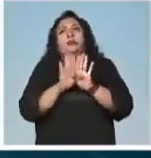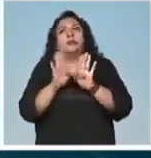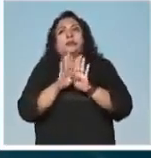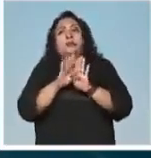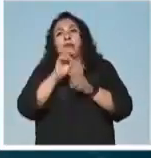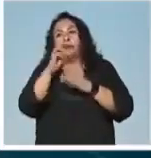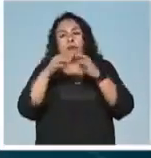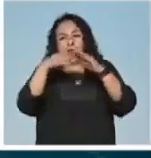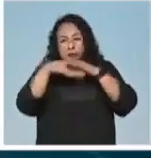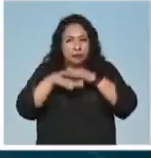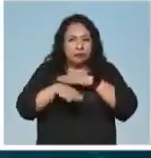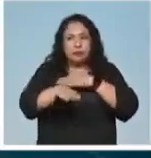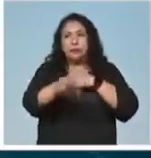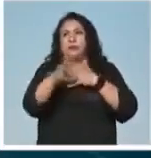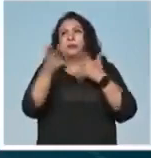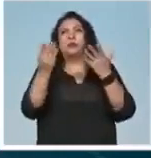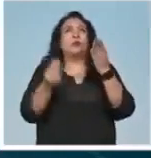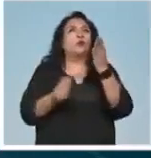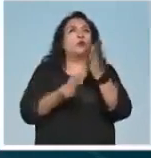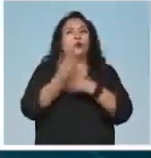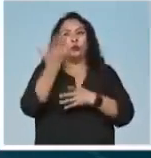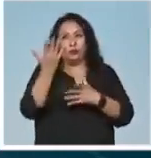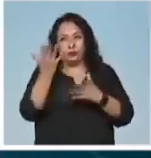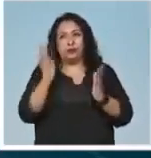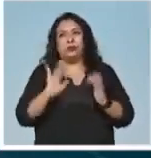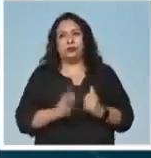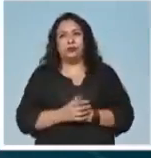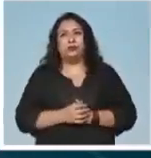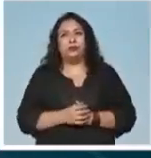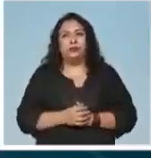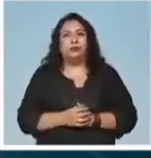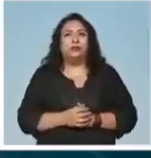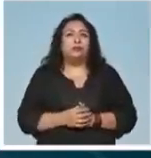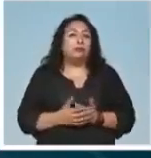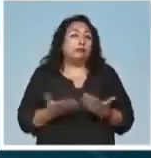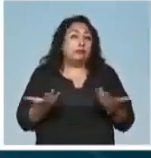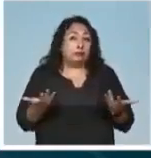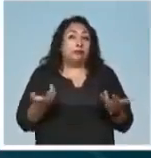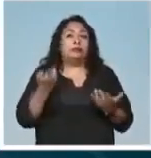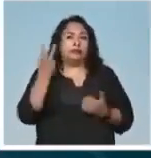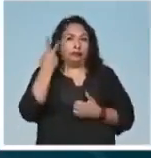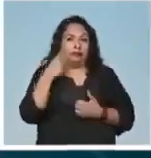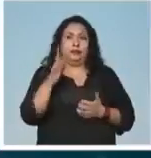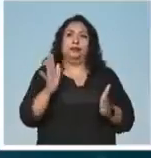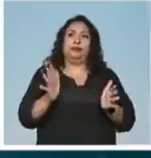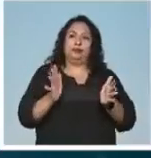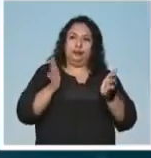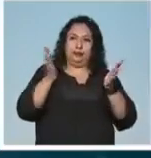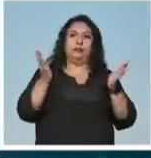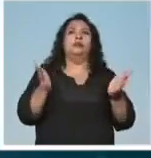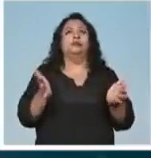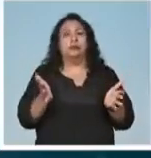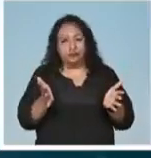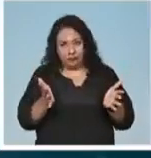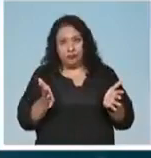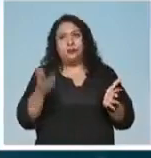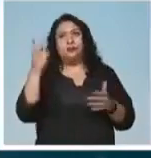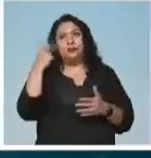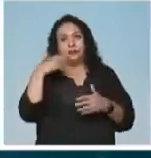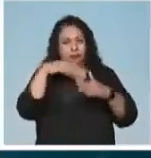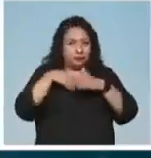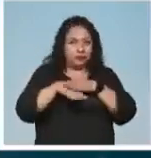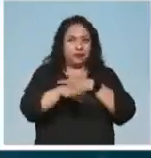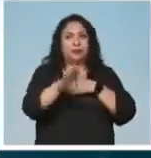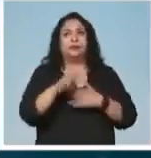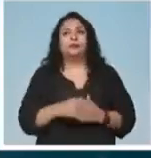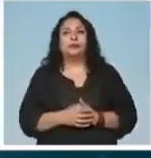entrar en un mundo nuevo. Y bueno, es un viaje sorpresivo, sorprendente y es un viaje